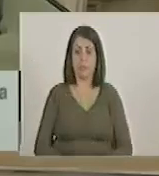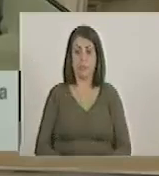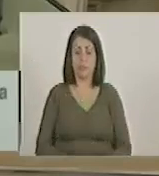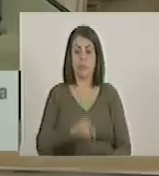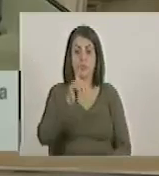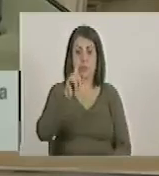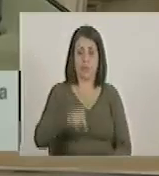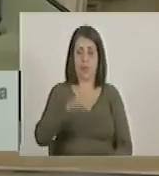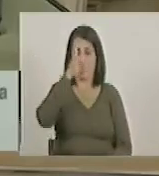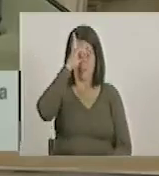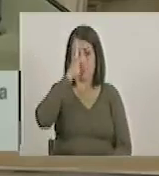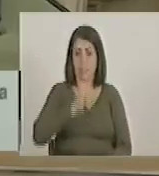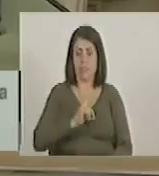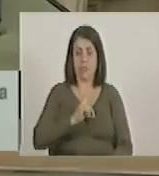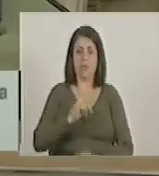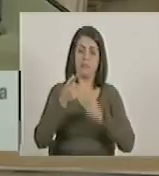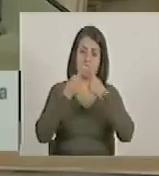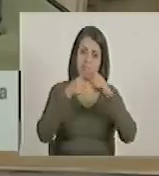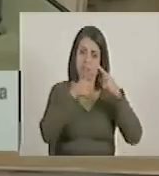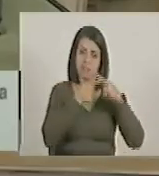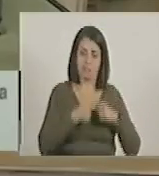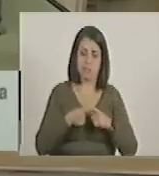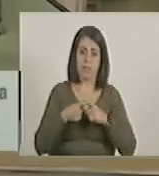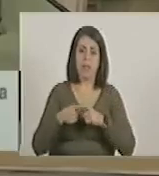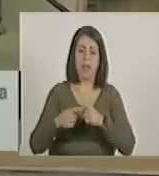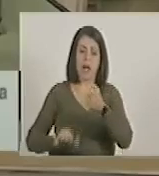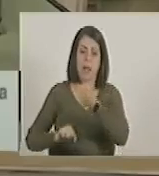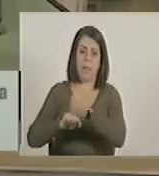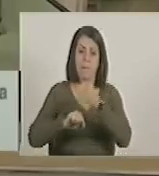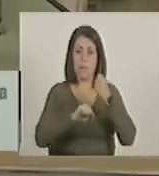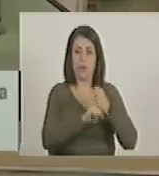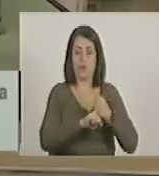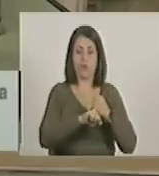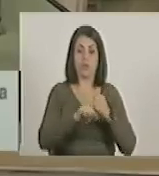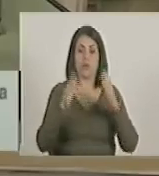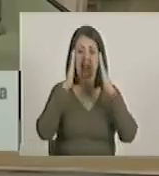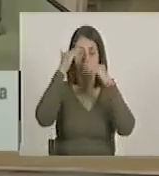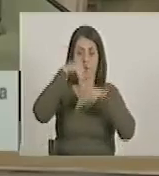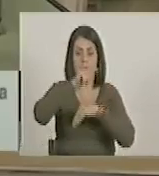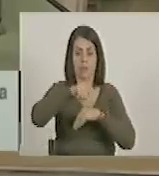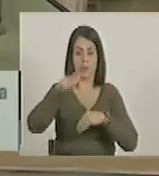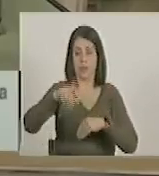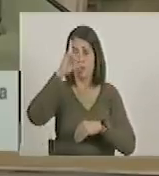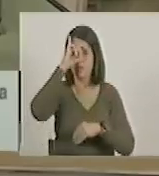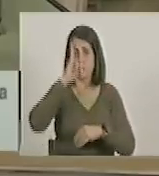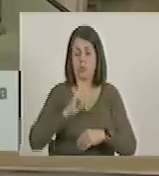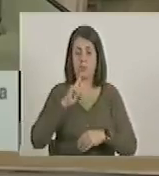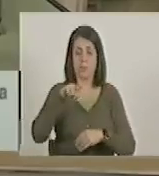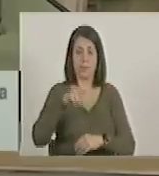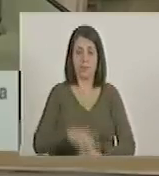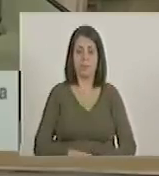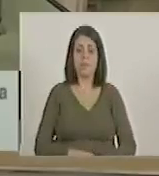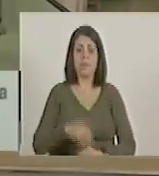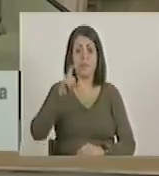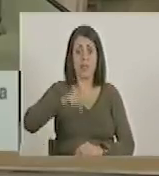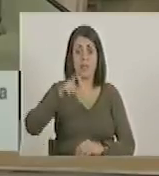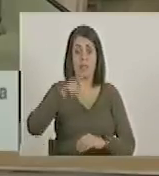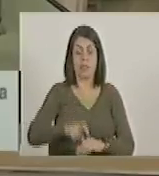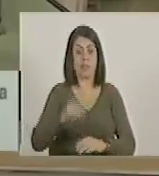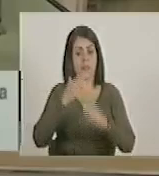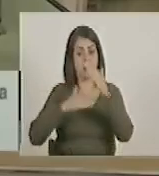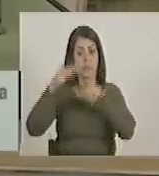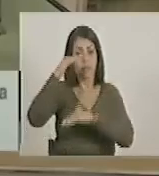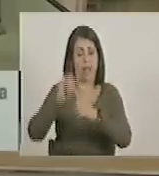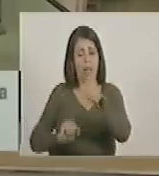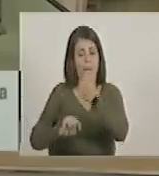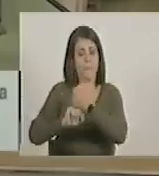sordoceguera y discapacidad múltiple, prestadores de apoyo para la atención a personas con discapacidad con necesidades altas